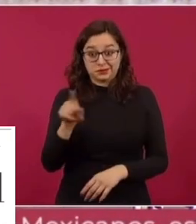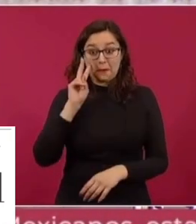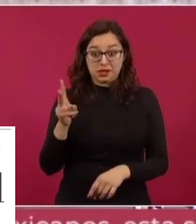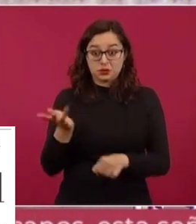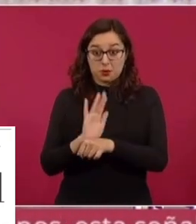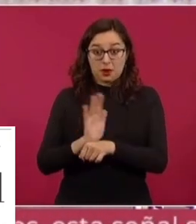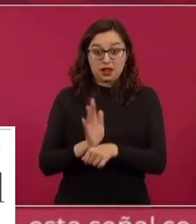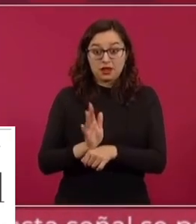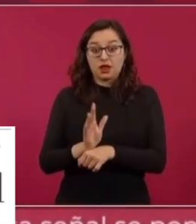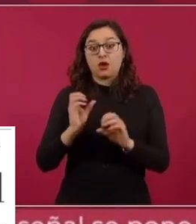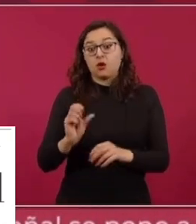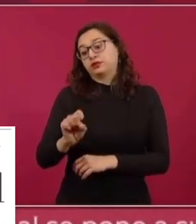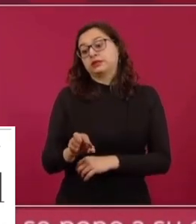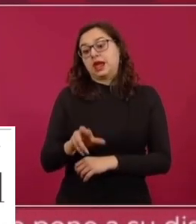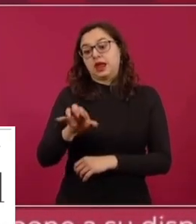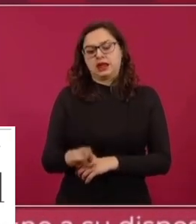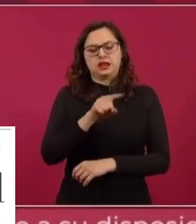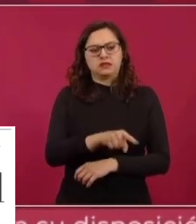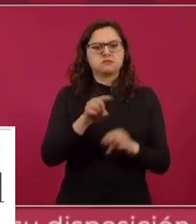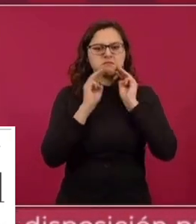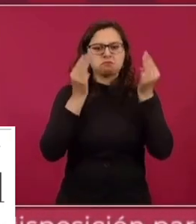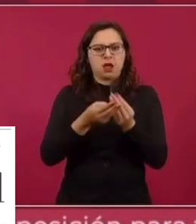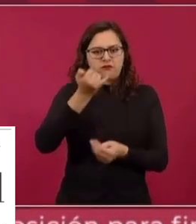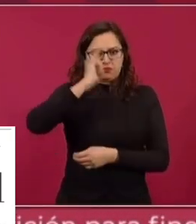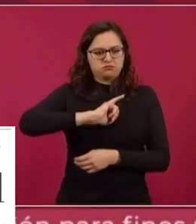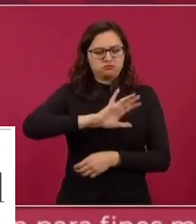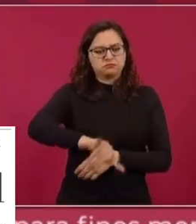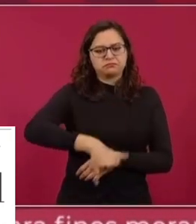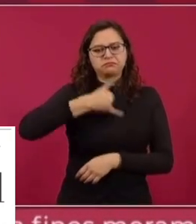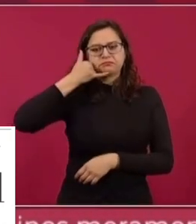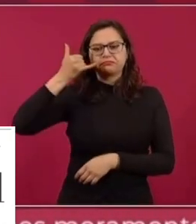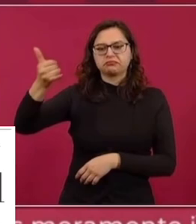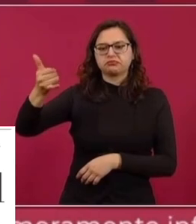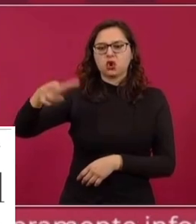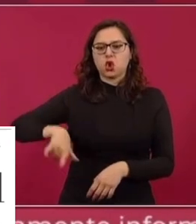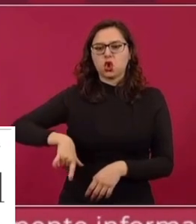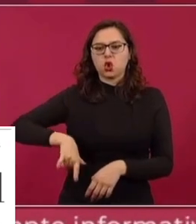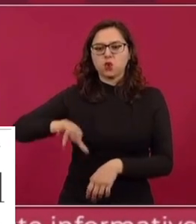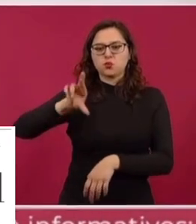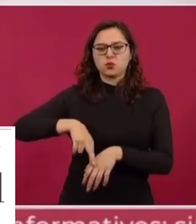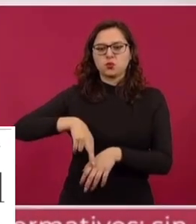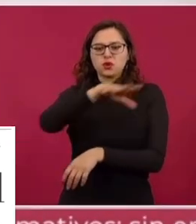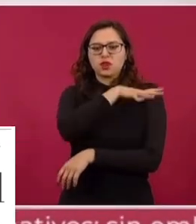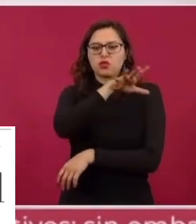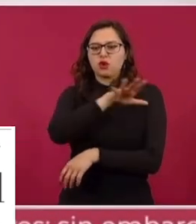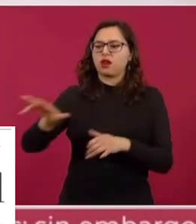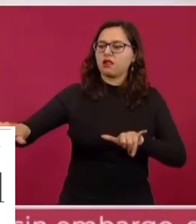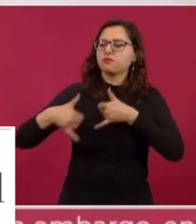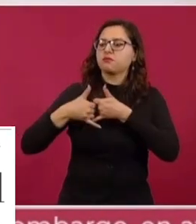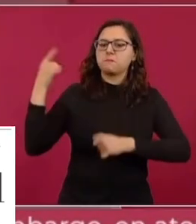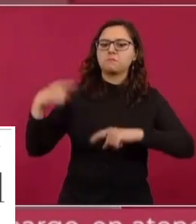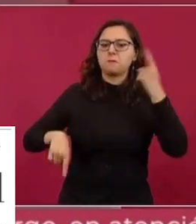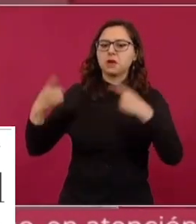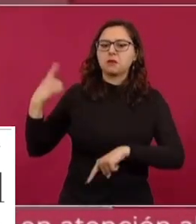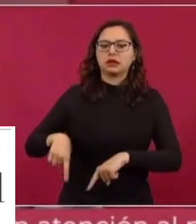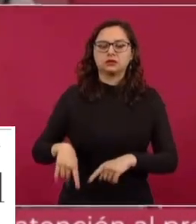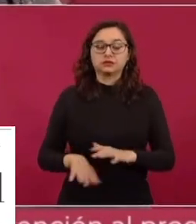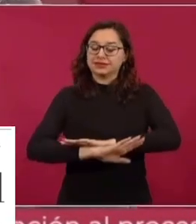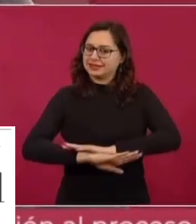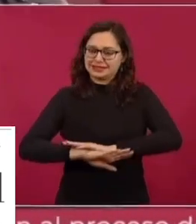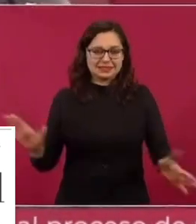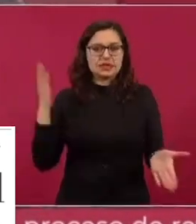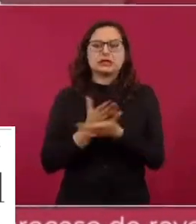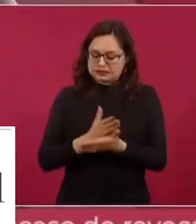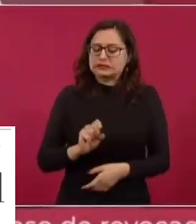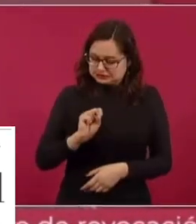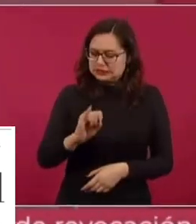delincuencia que habla un gobernador en general eso que después nacer es que quiere como